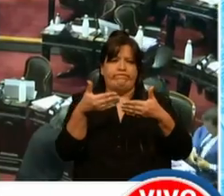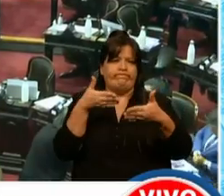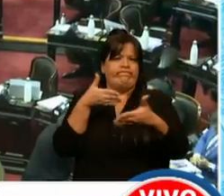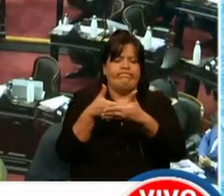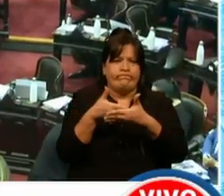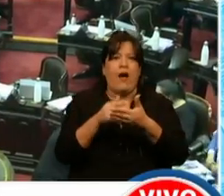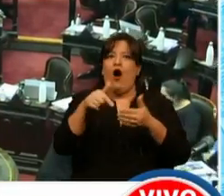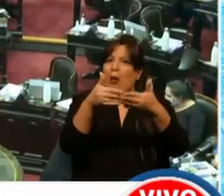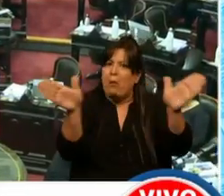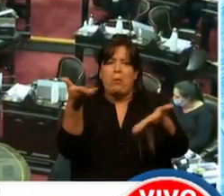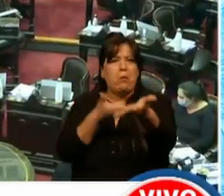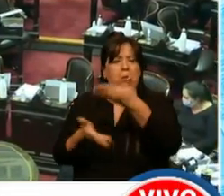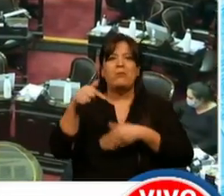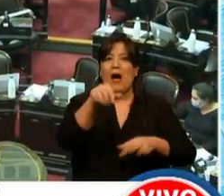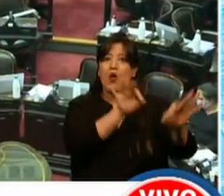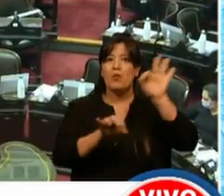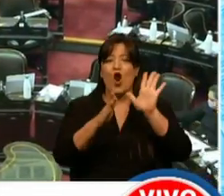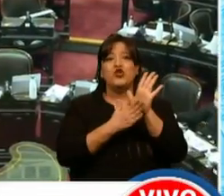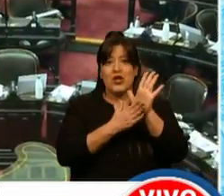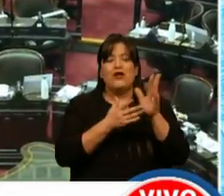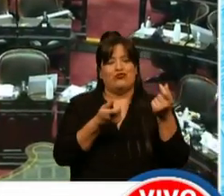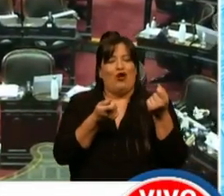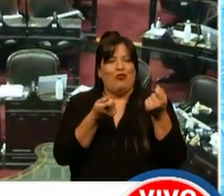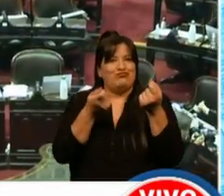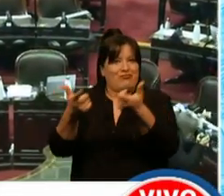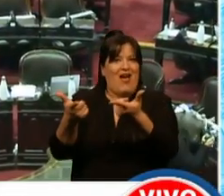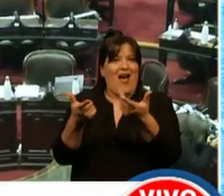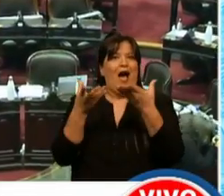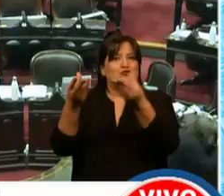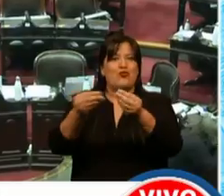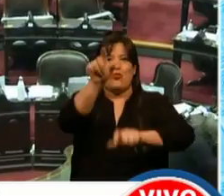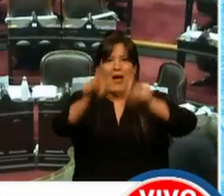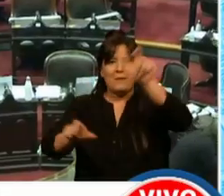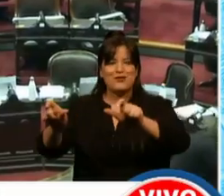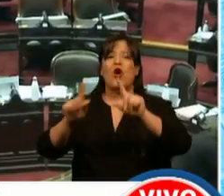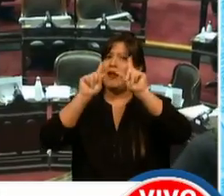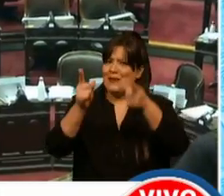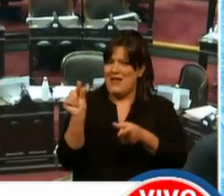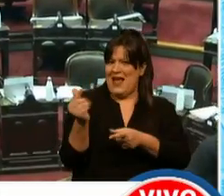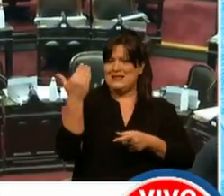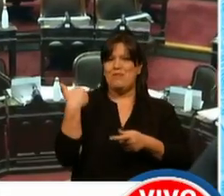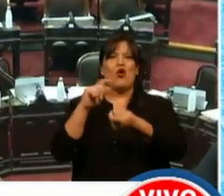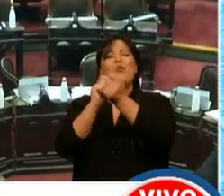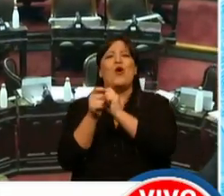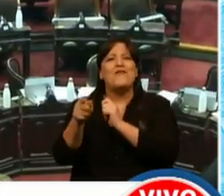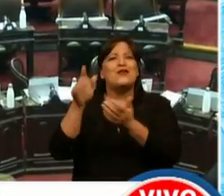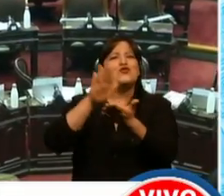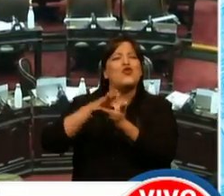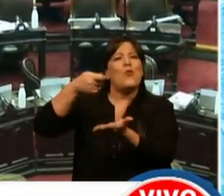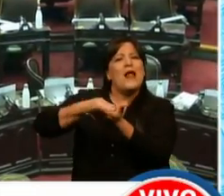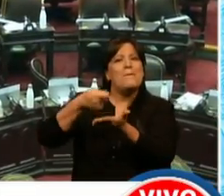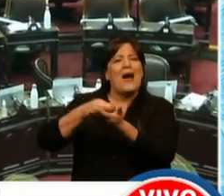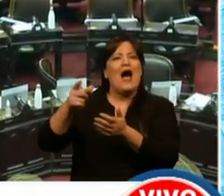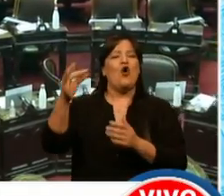es un proyecto de gran social señor presidente como seguramente lo fue hace poco la modificación del pago de